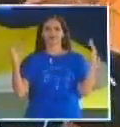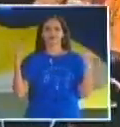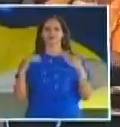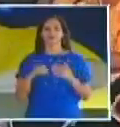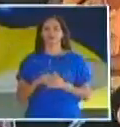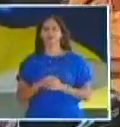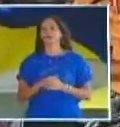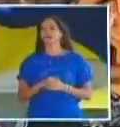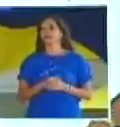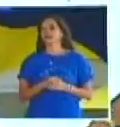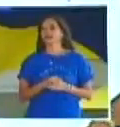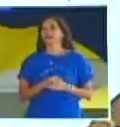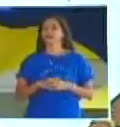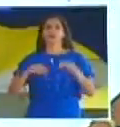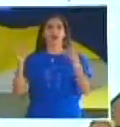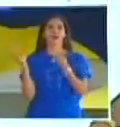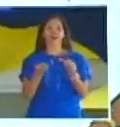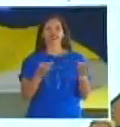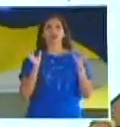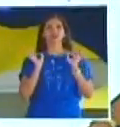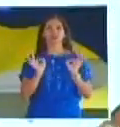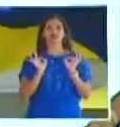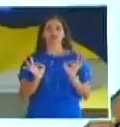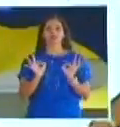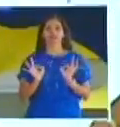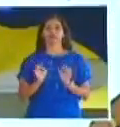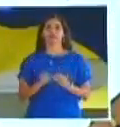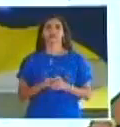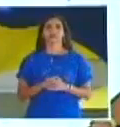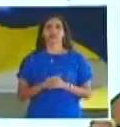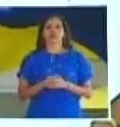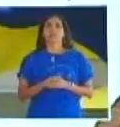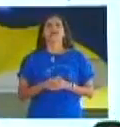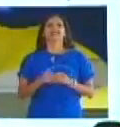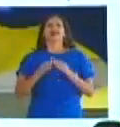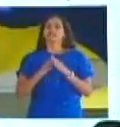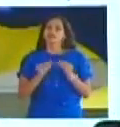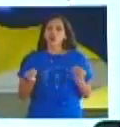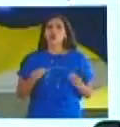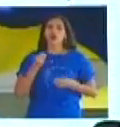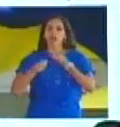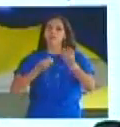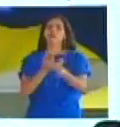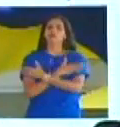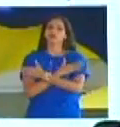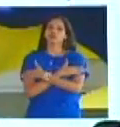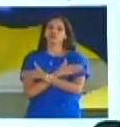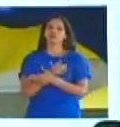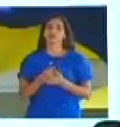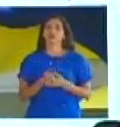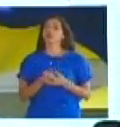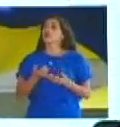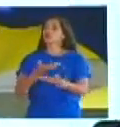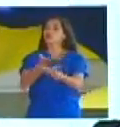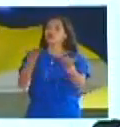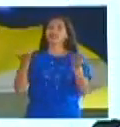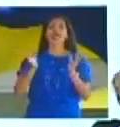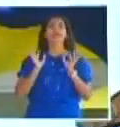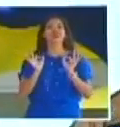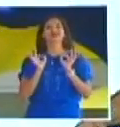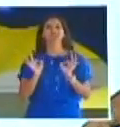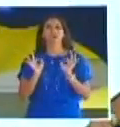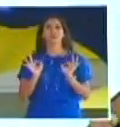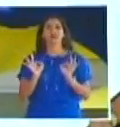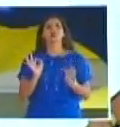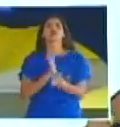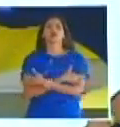Los he invitado especialmente para que todos le hagamos un reconocimiento. Y ustedes especialmente le hagan